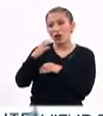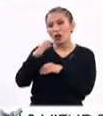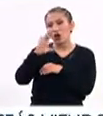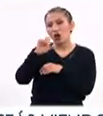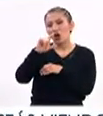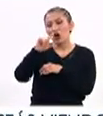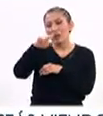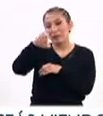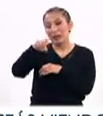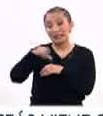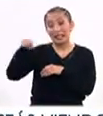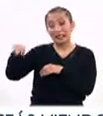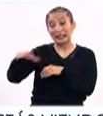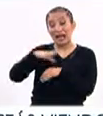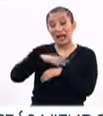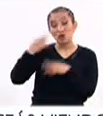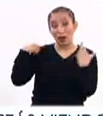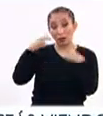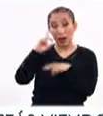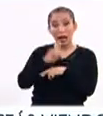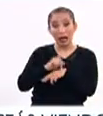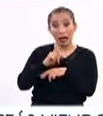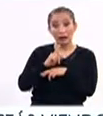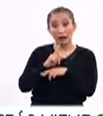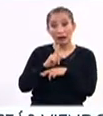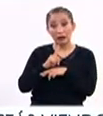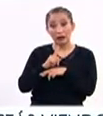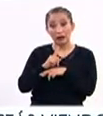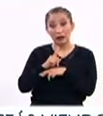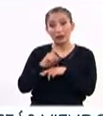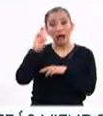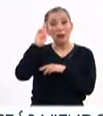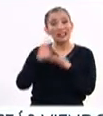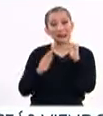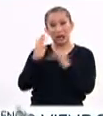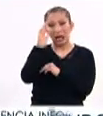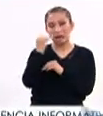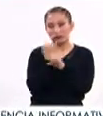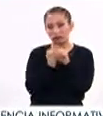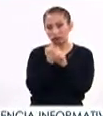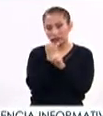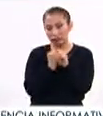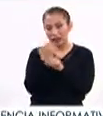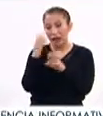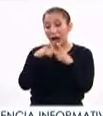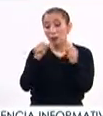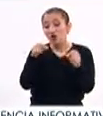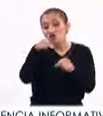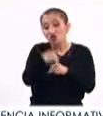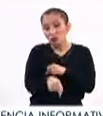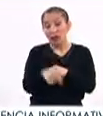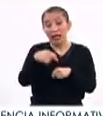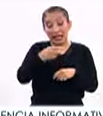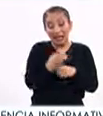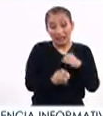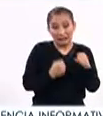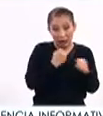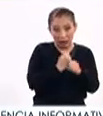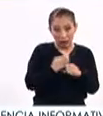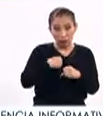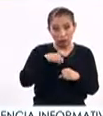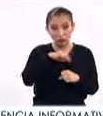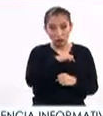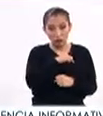de México, porque allá hay una maestría sobre Japón. Entonces, por ejemplo, este año